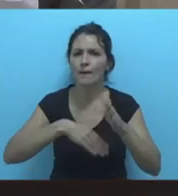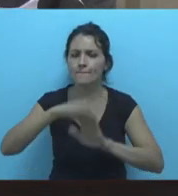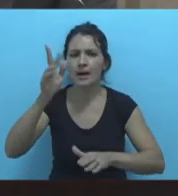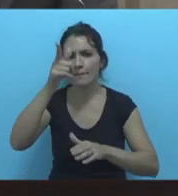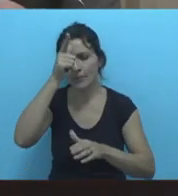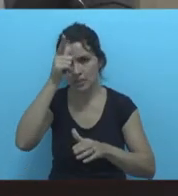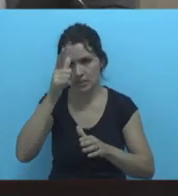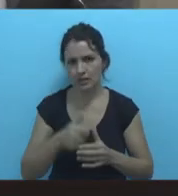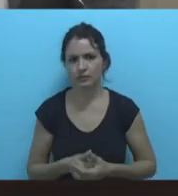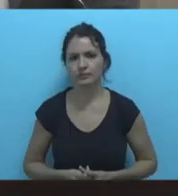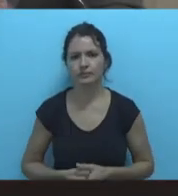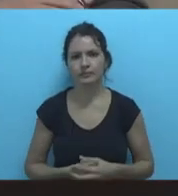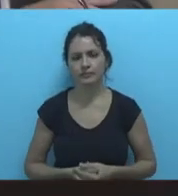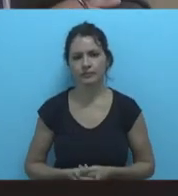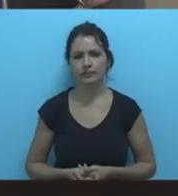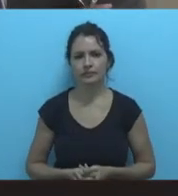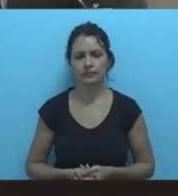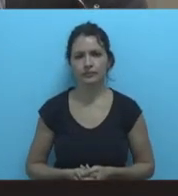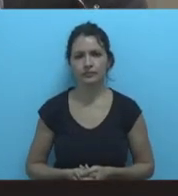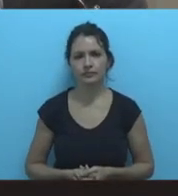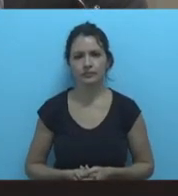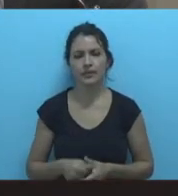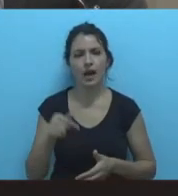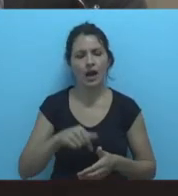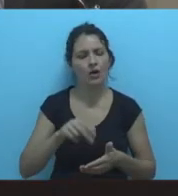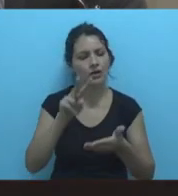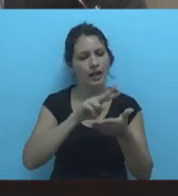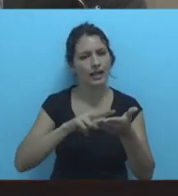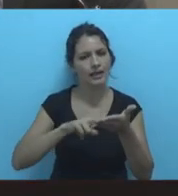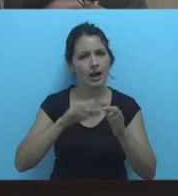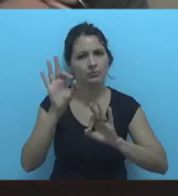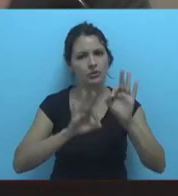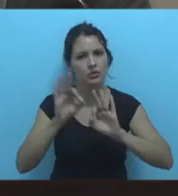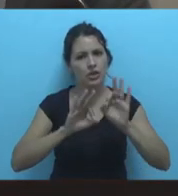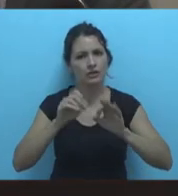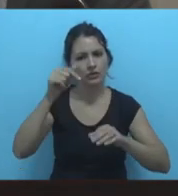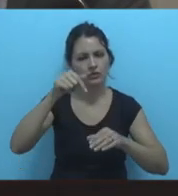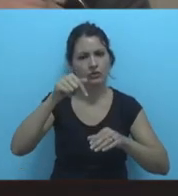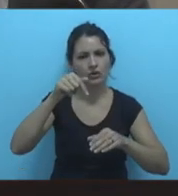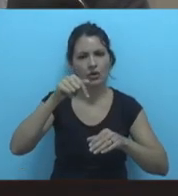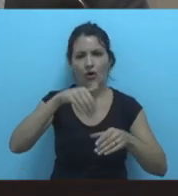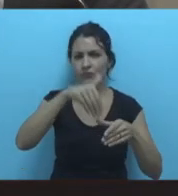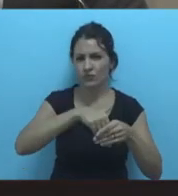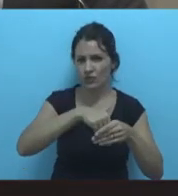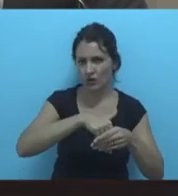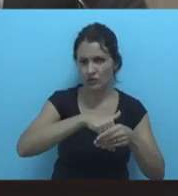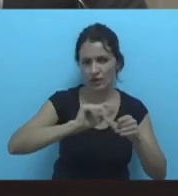a dar lectura a las preferencias acordadas en labor parlamentaria. Las preferencias acordadas son las siguientes. El